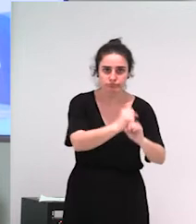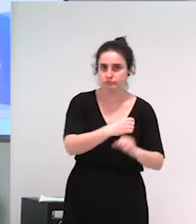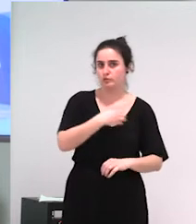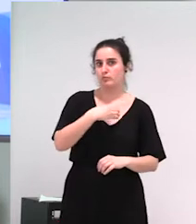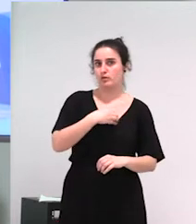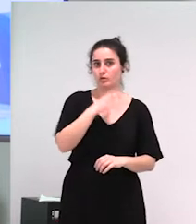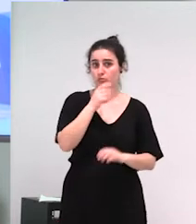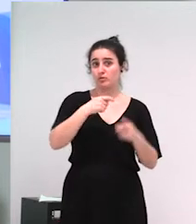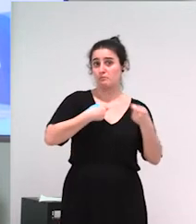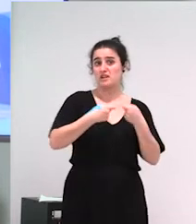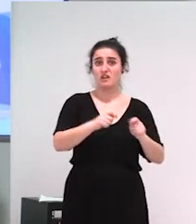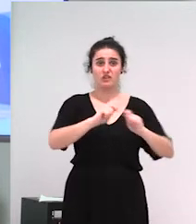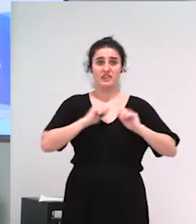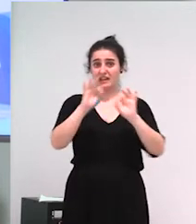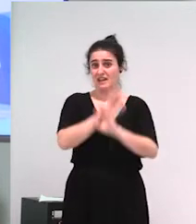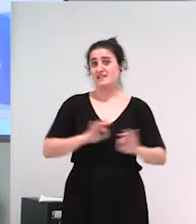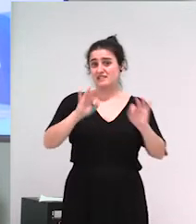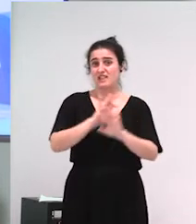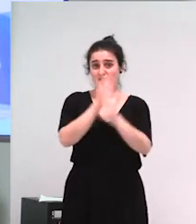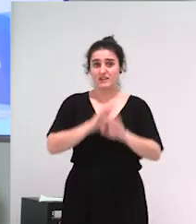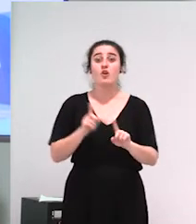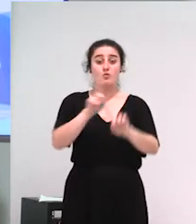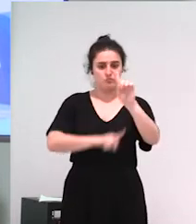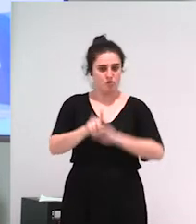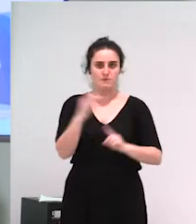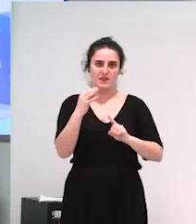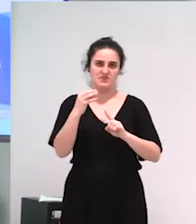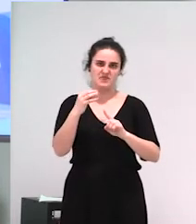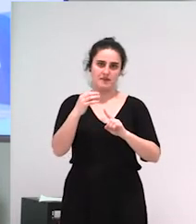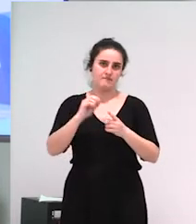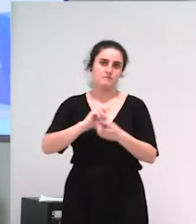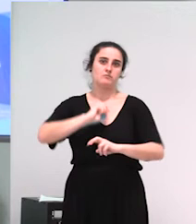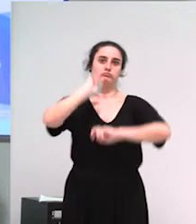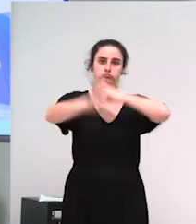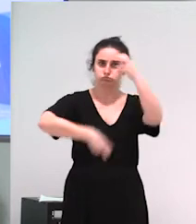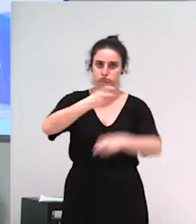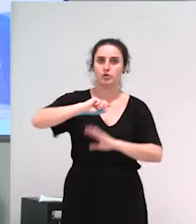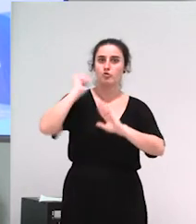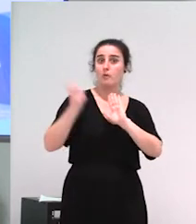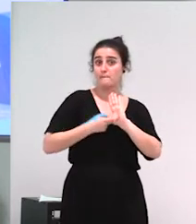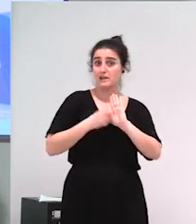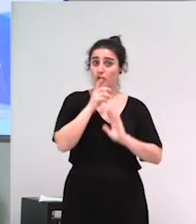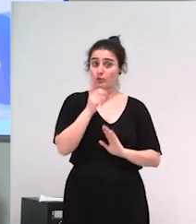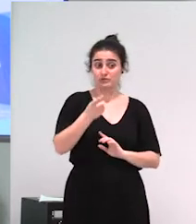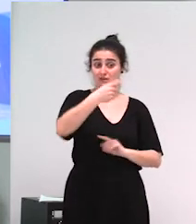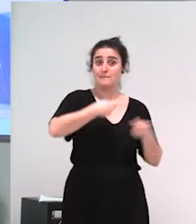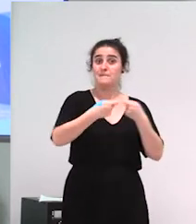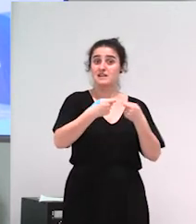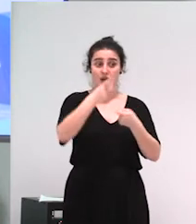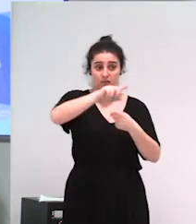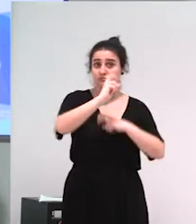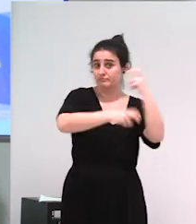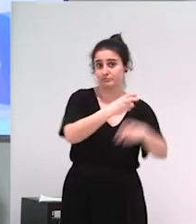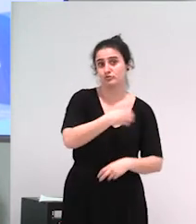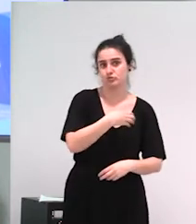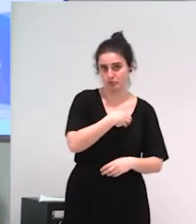recetas no nos sirven de nada, son tiritas a un problema que tiene que ir de raíz y ellos son incapaces ni pueden hacerlo.